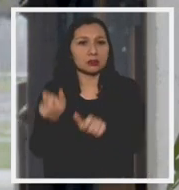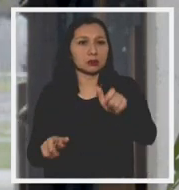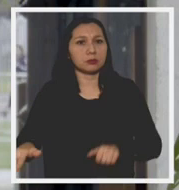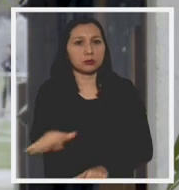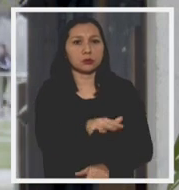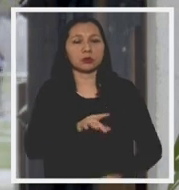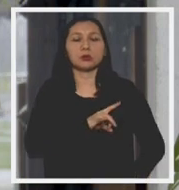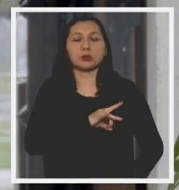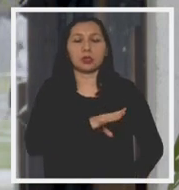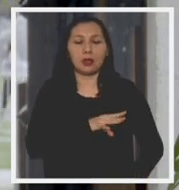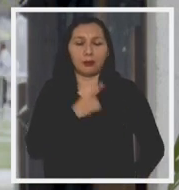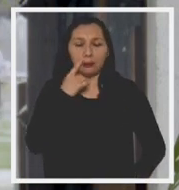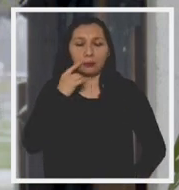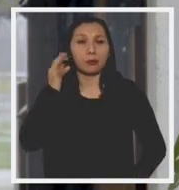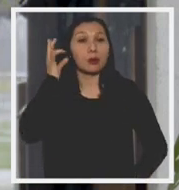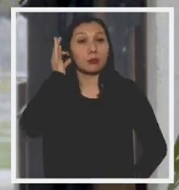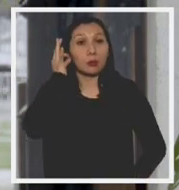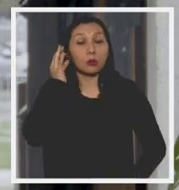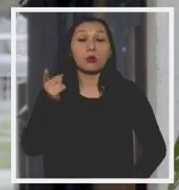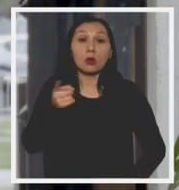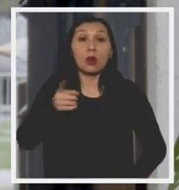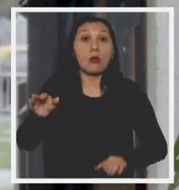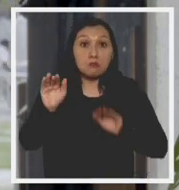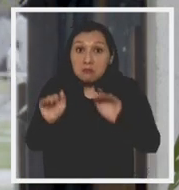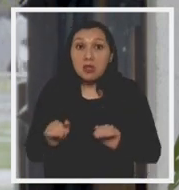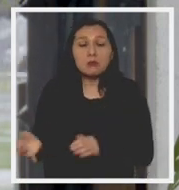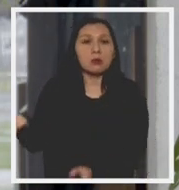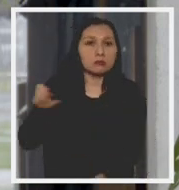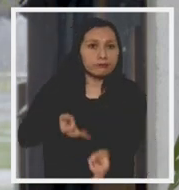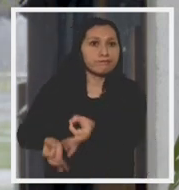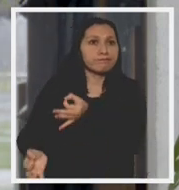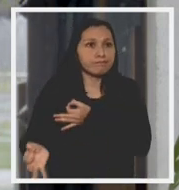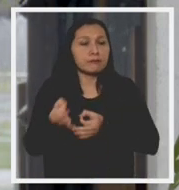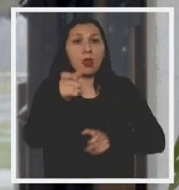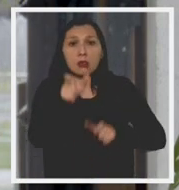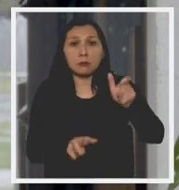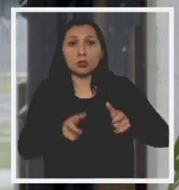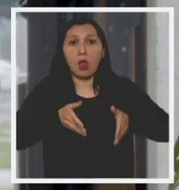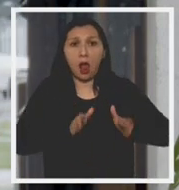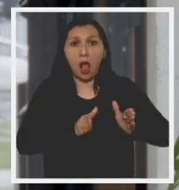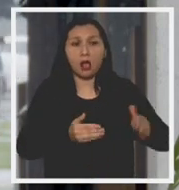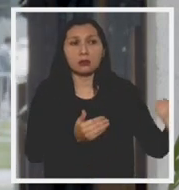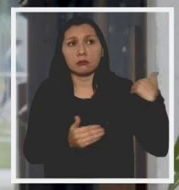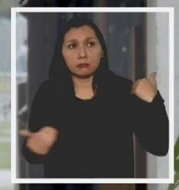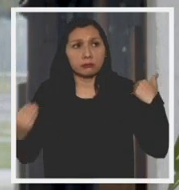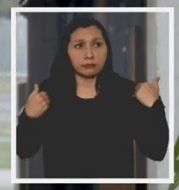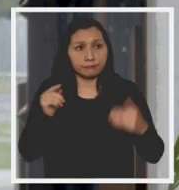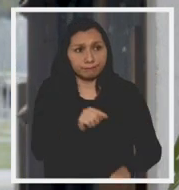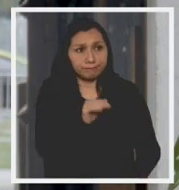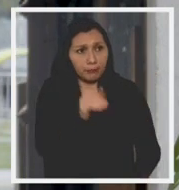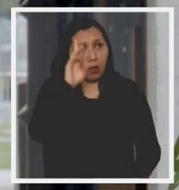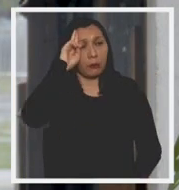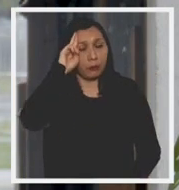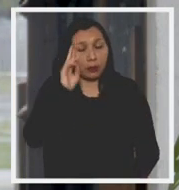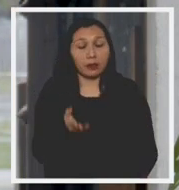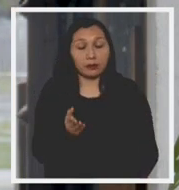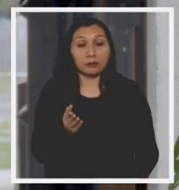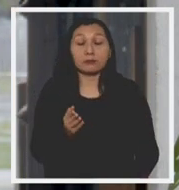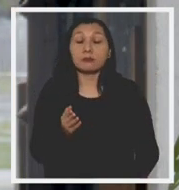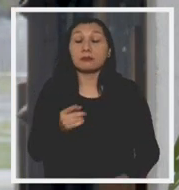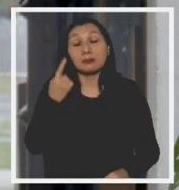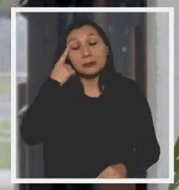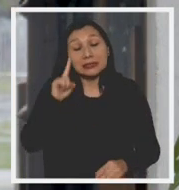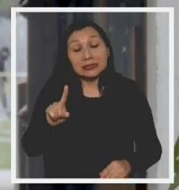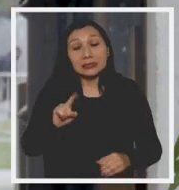de los chilenos y chilenas. Y así nos lo dice la gente permanentemente en la calle. Al contrario, la